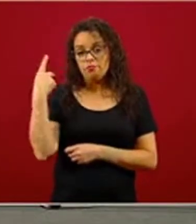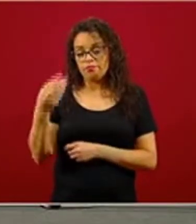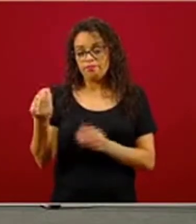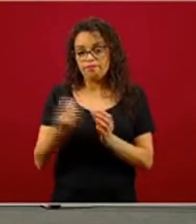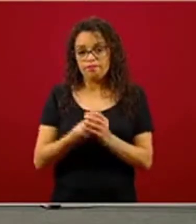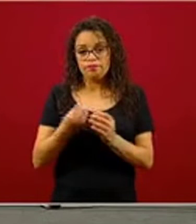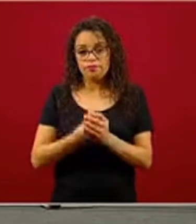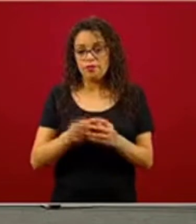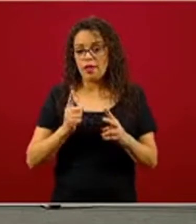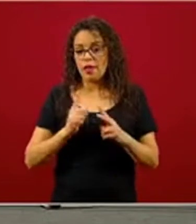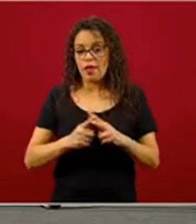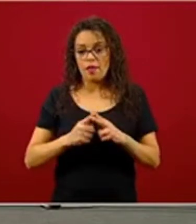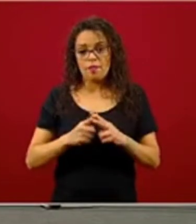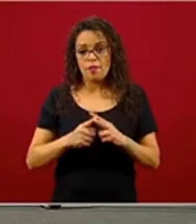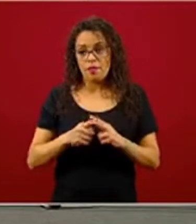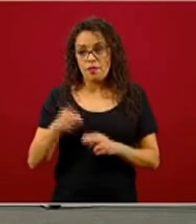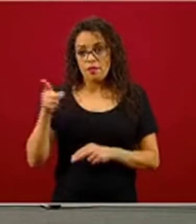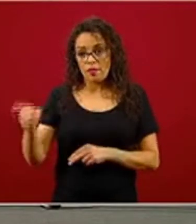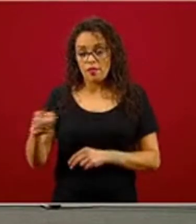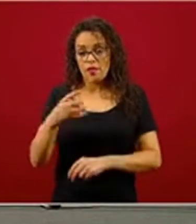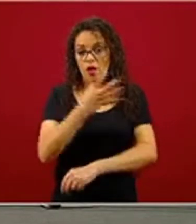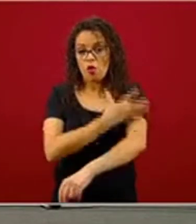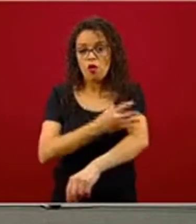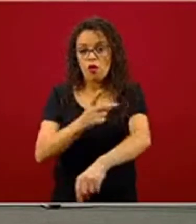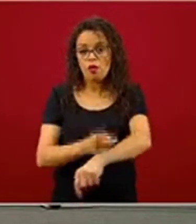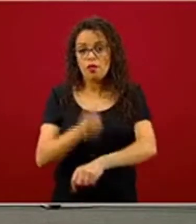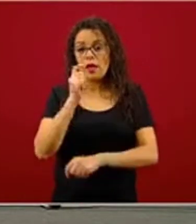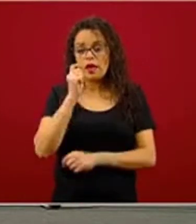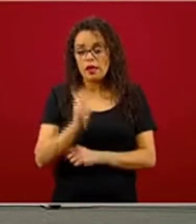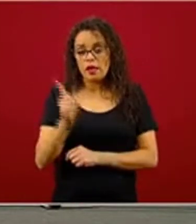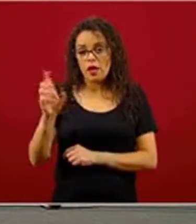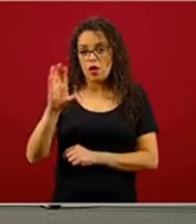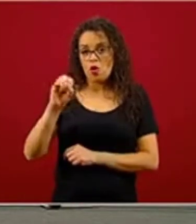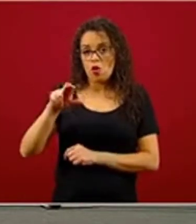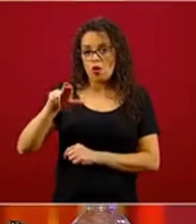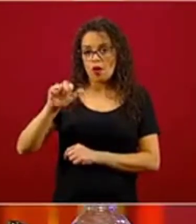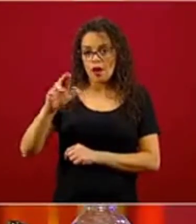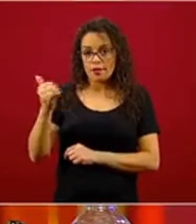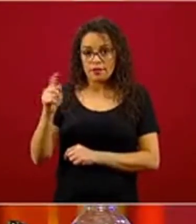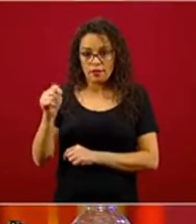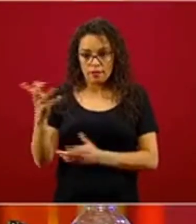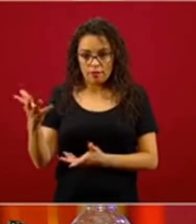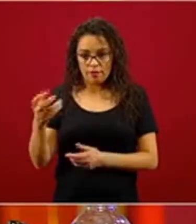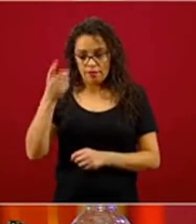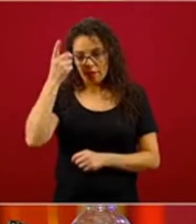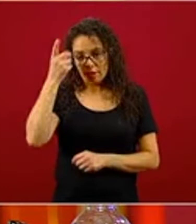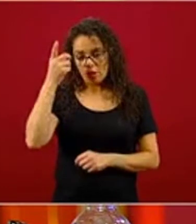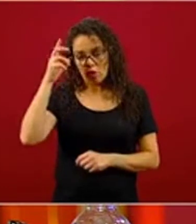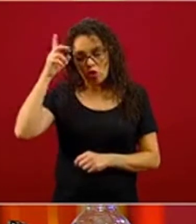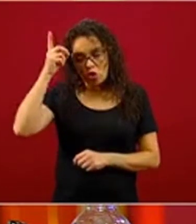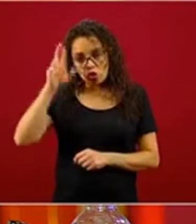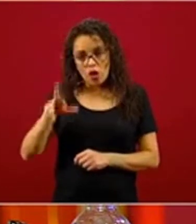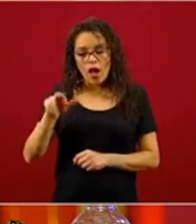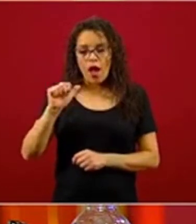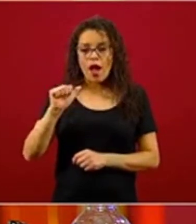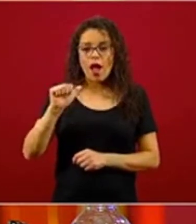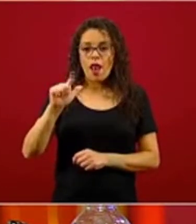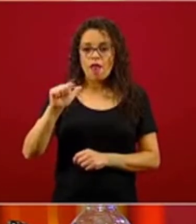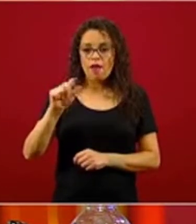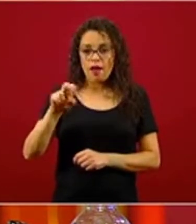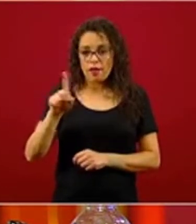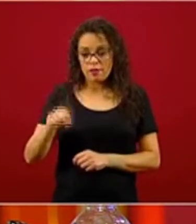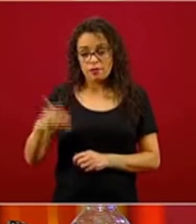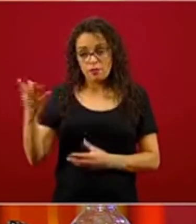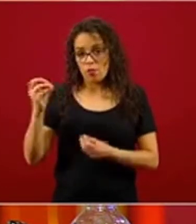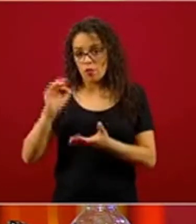matemáticas que coordina el CONACYT, y también le agradecemos a la doctora Álvarez Buella. Se presenta el abastecimiento